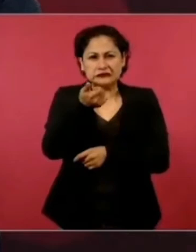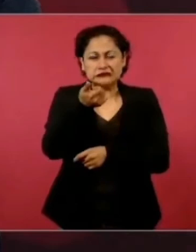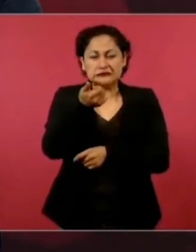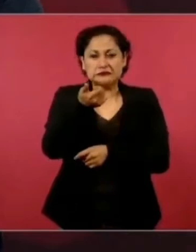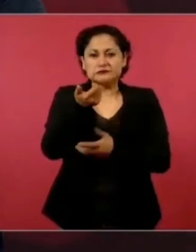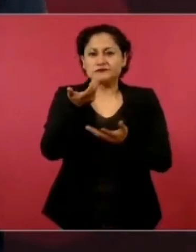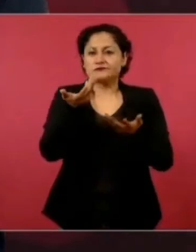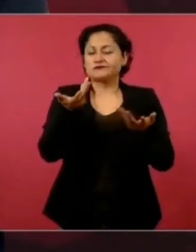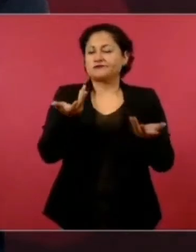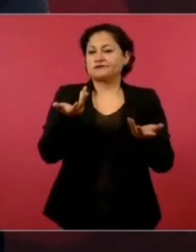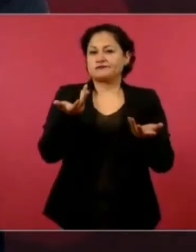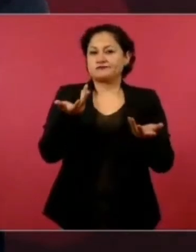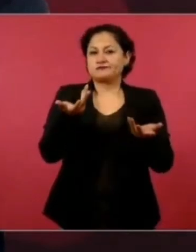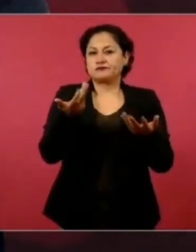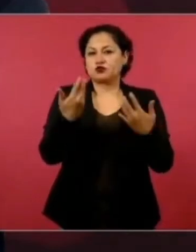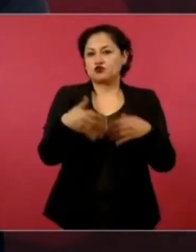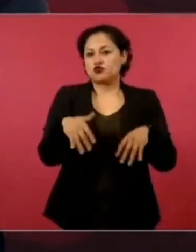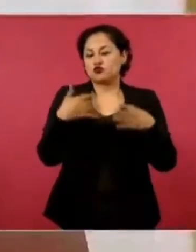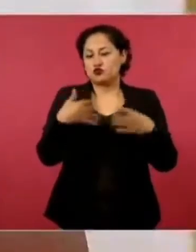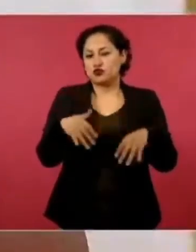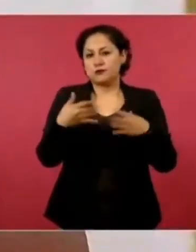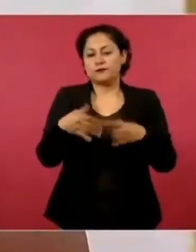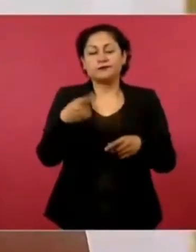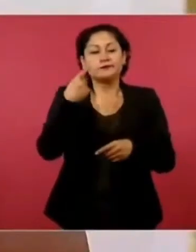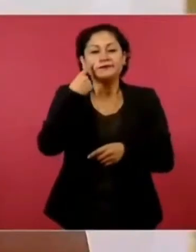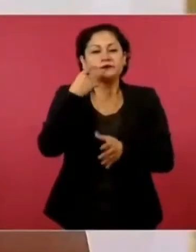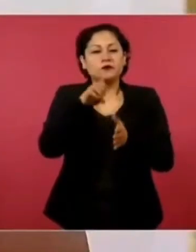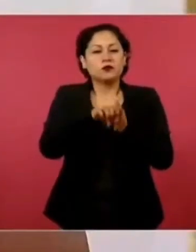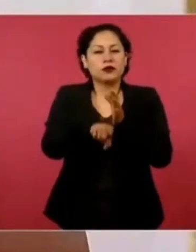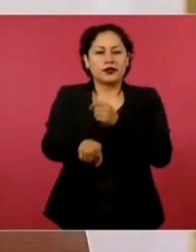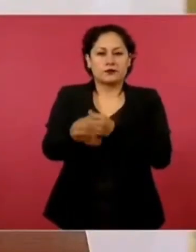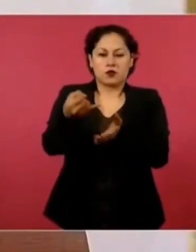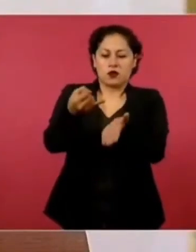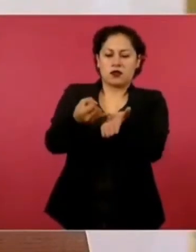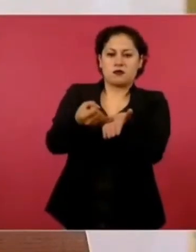de contribuciones, no quiero llamarle impuesto,